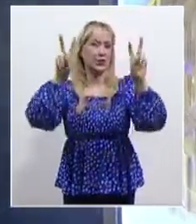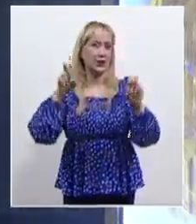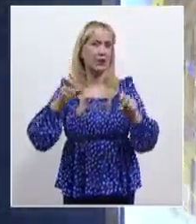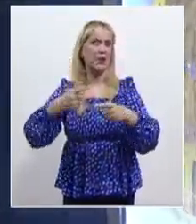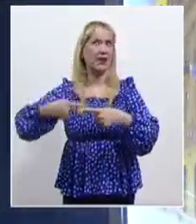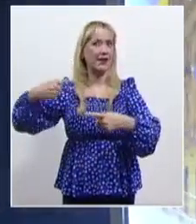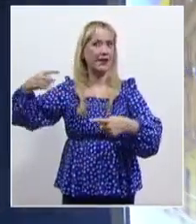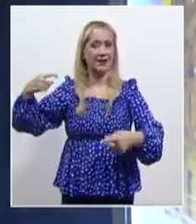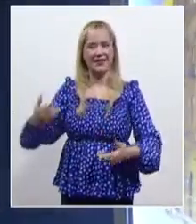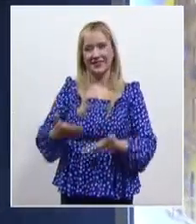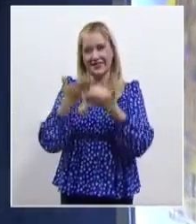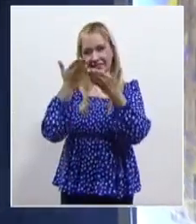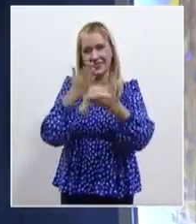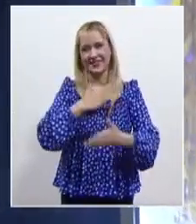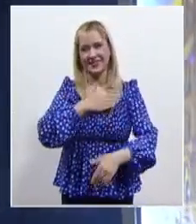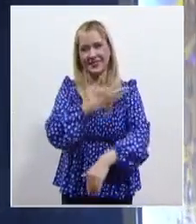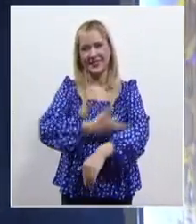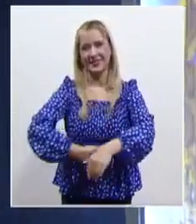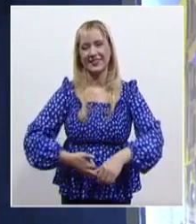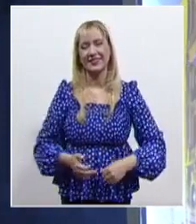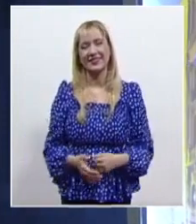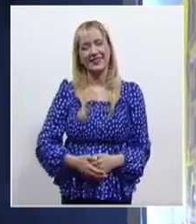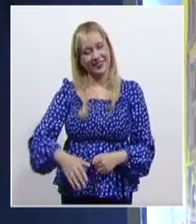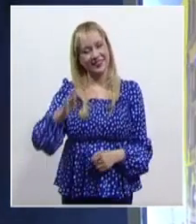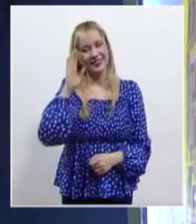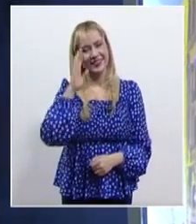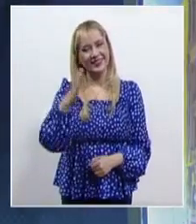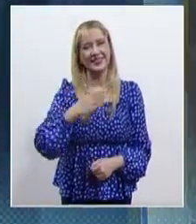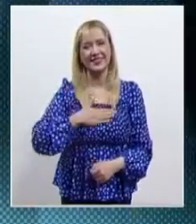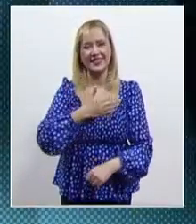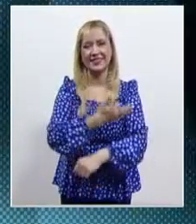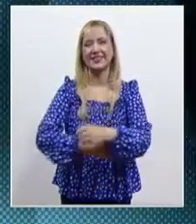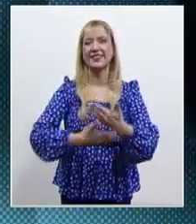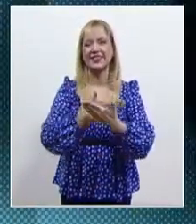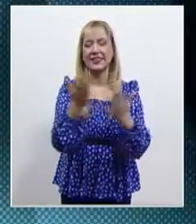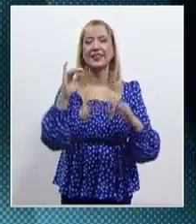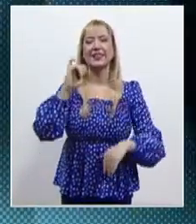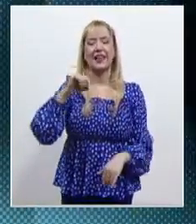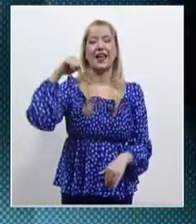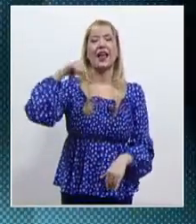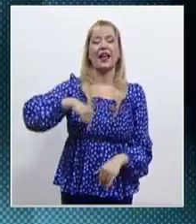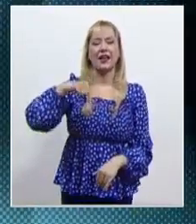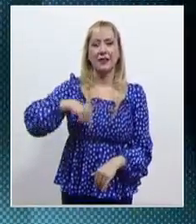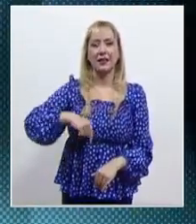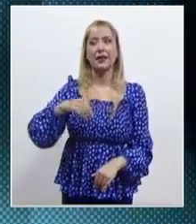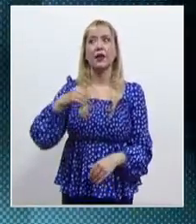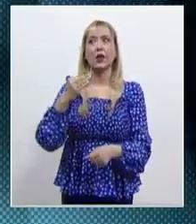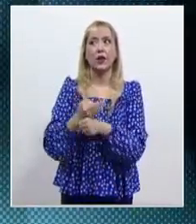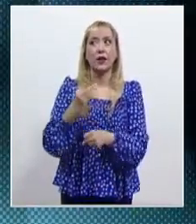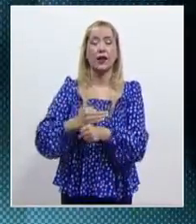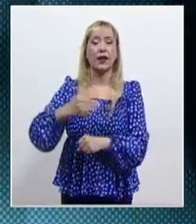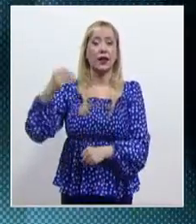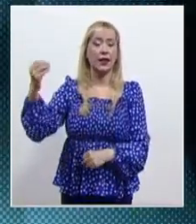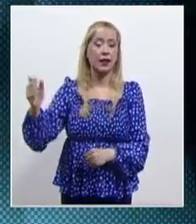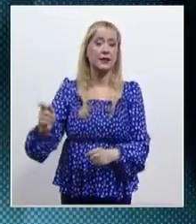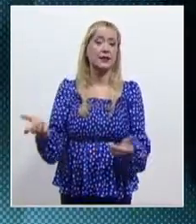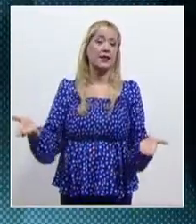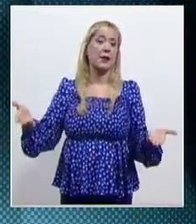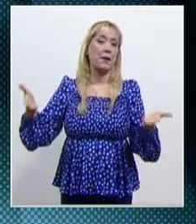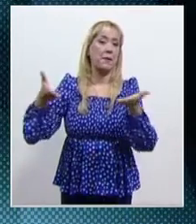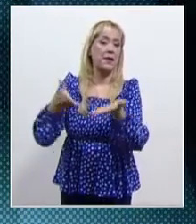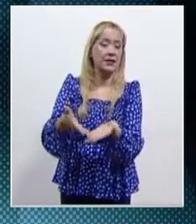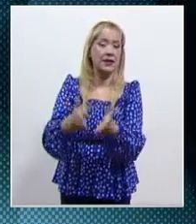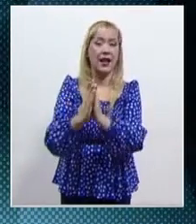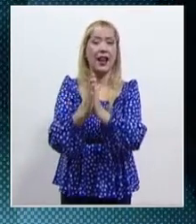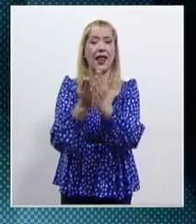te escuchamos. ¿Qué tal? Muy buenas tardes. Efectivamente, se lleva a cabo la presentación del libro El